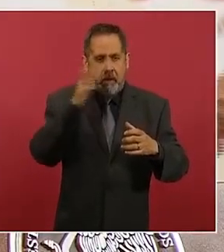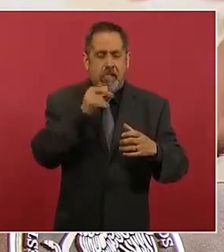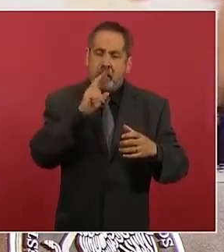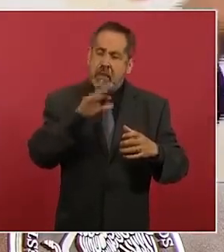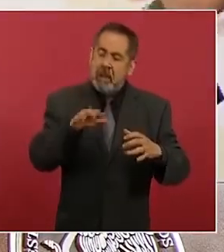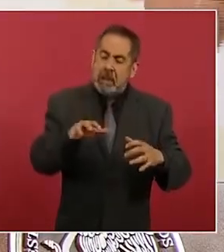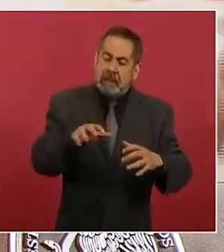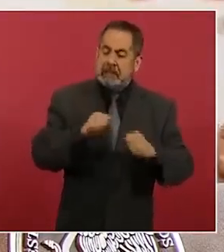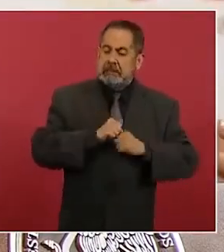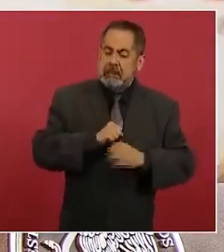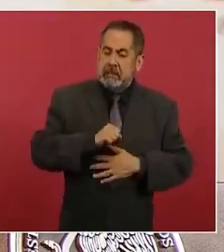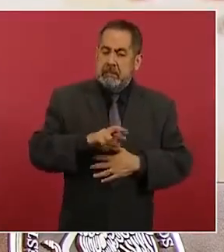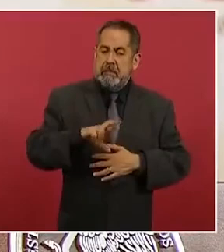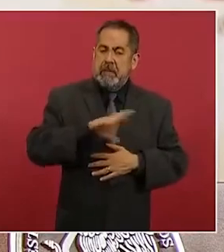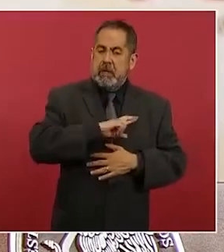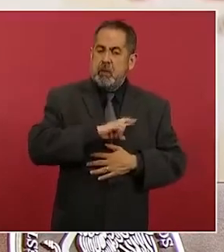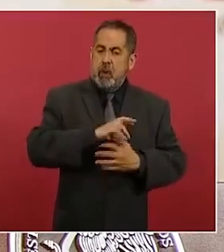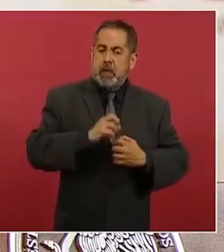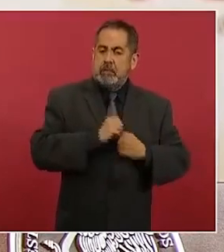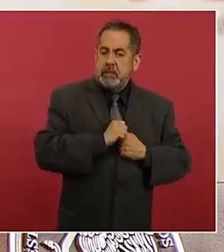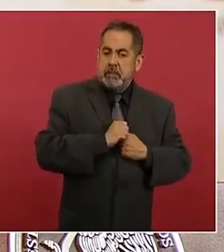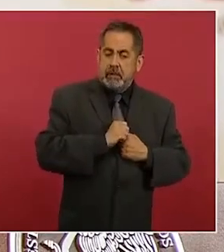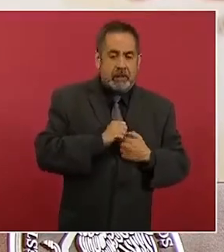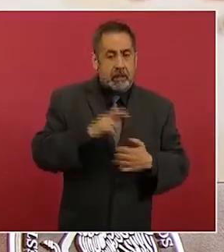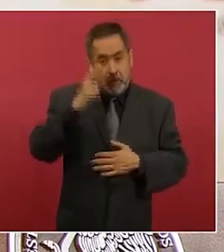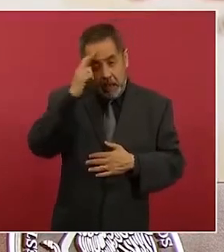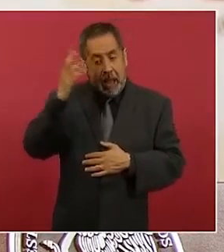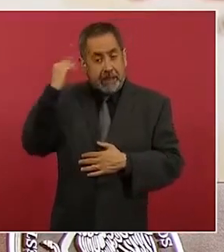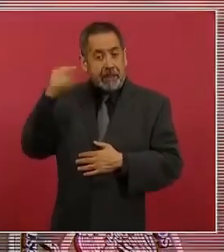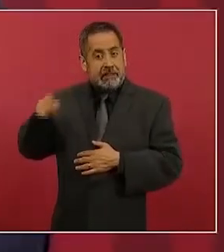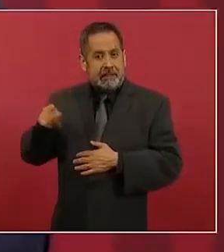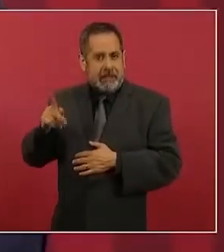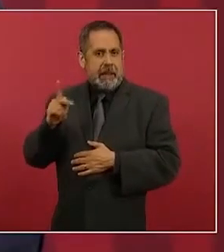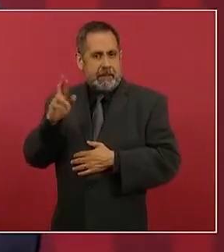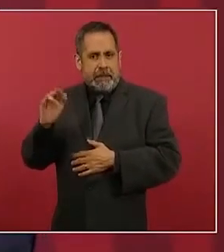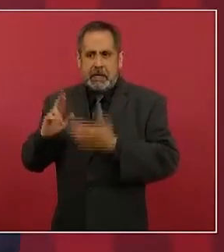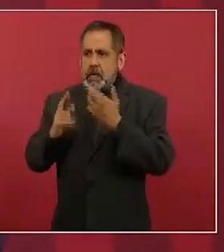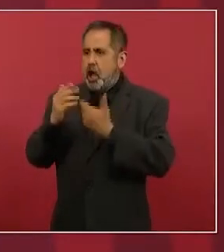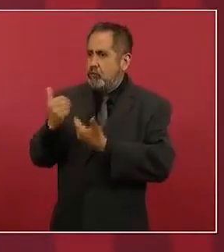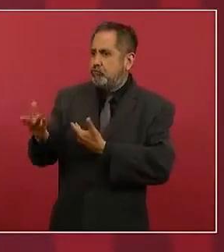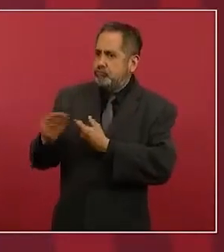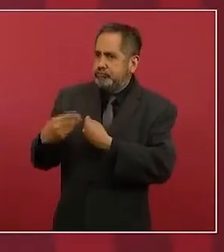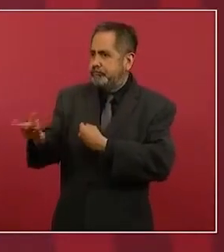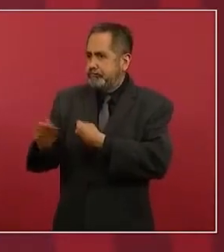los bienes que había entregado el movimiento revolucionario al pueblo,